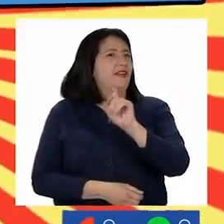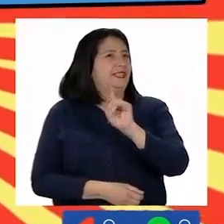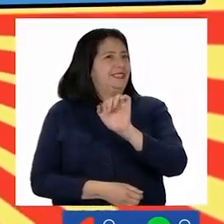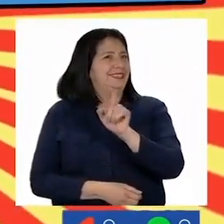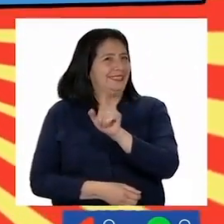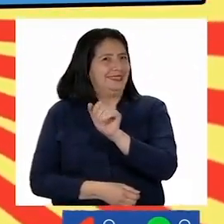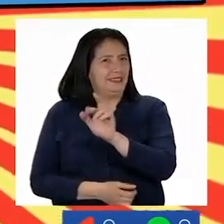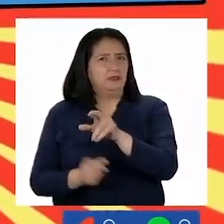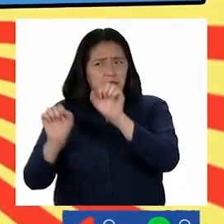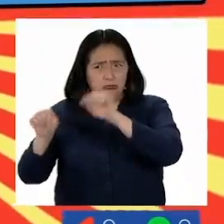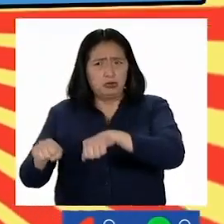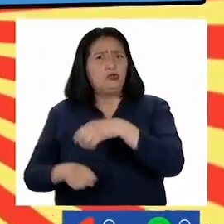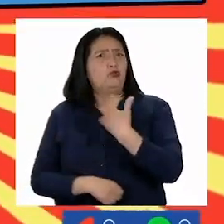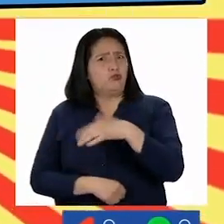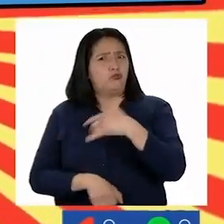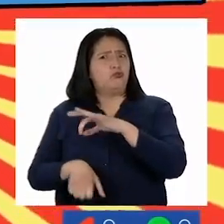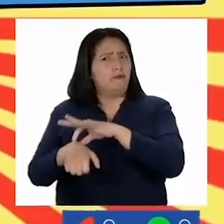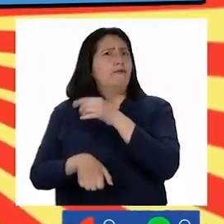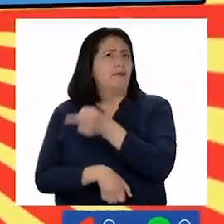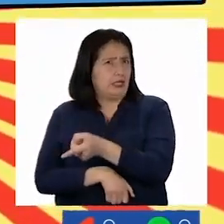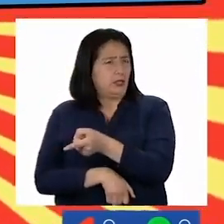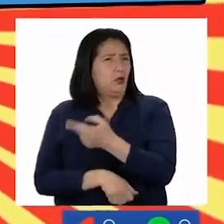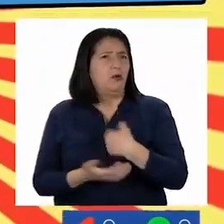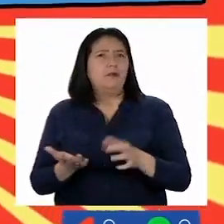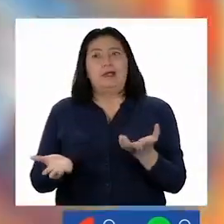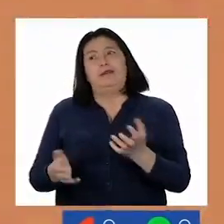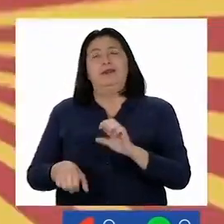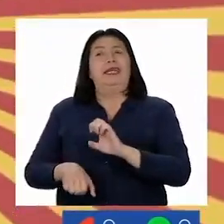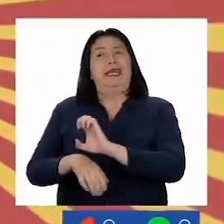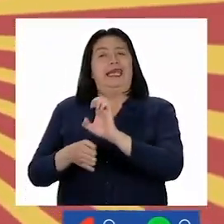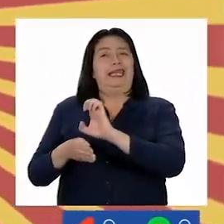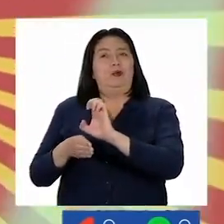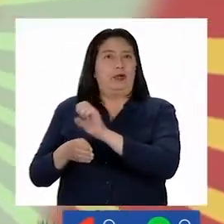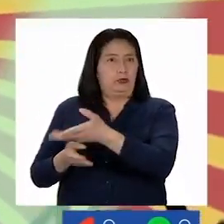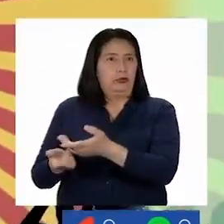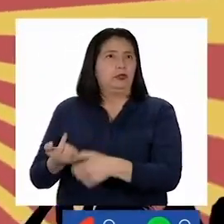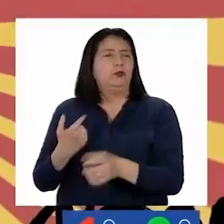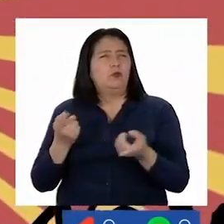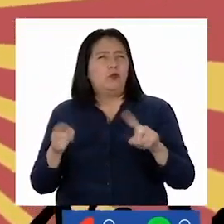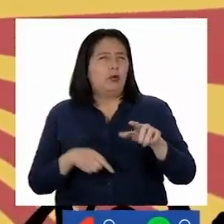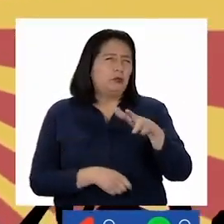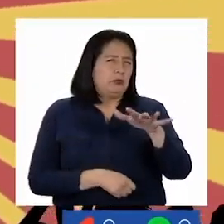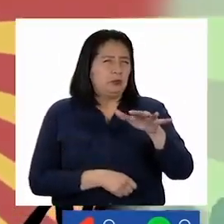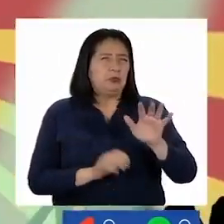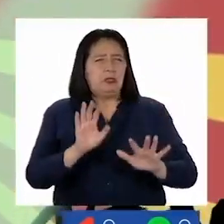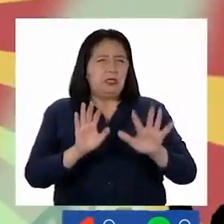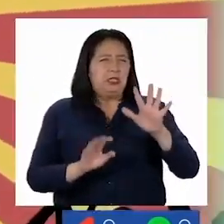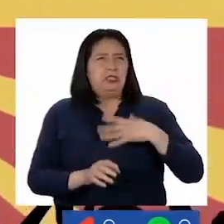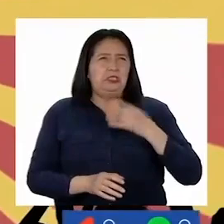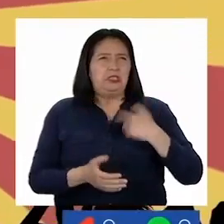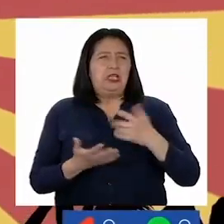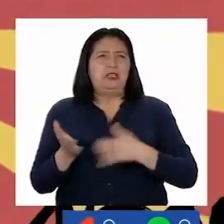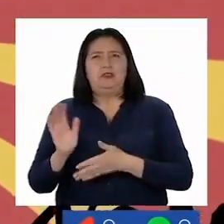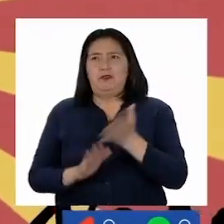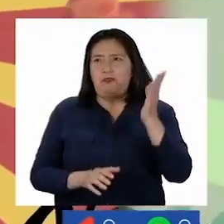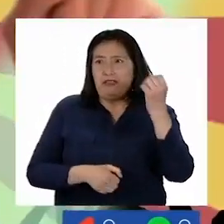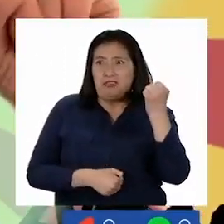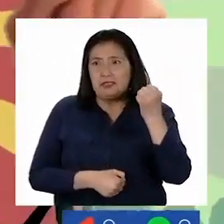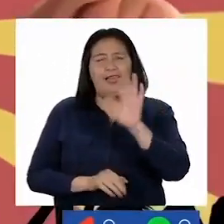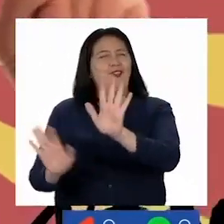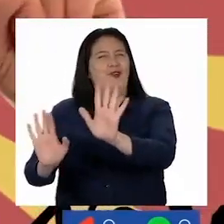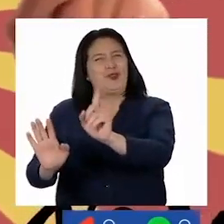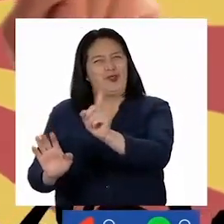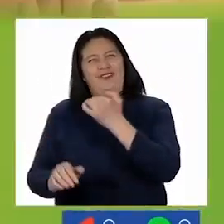Torres, también fue un reconocido médico, pero ecuatoriano. Cuando bordeaba los 15 años, se fue de party.